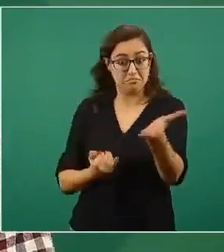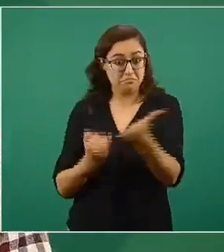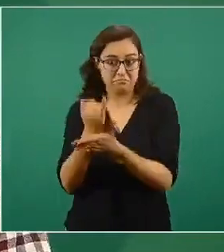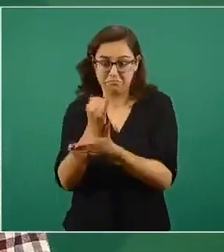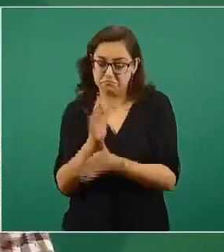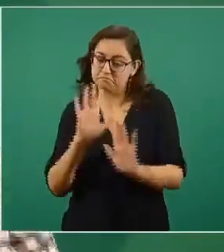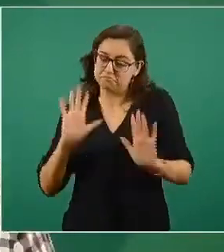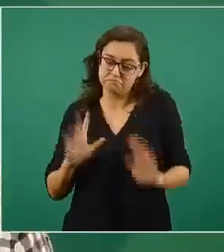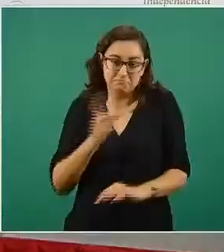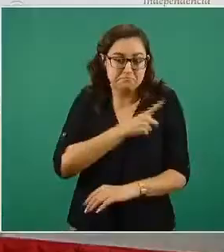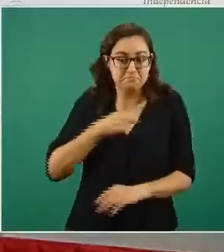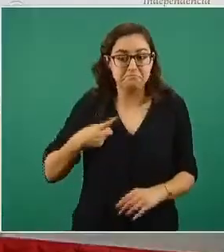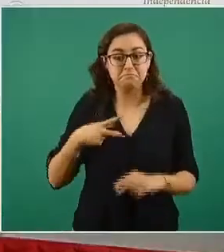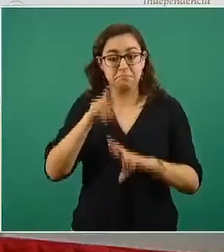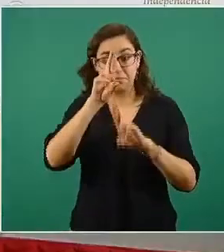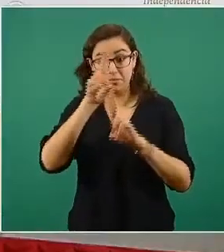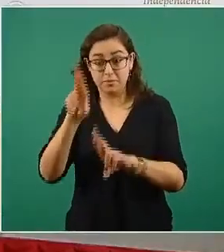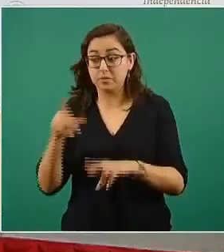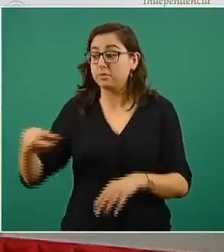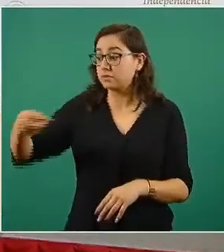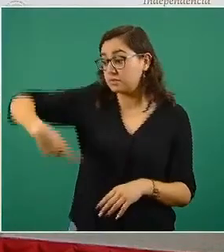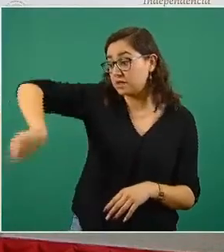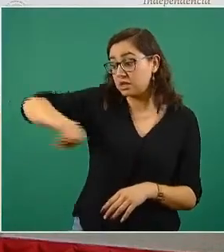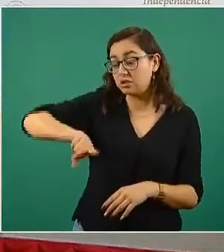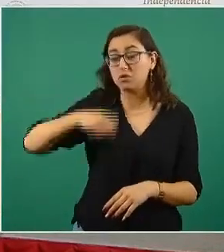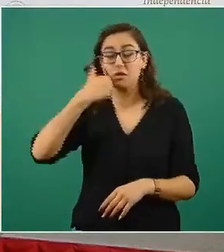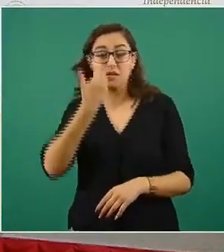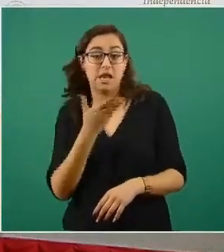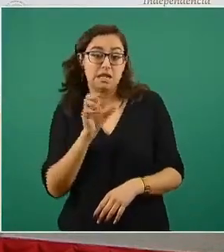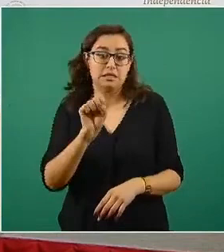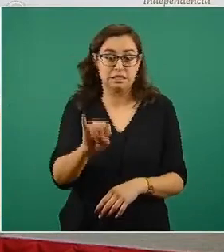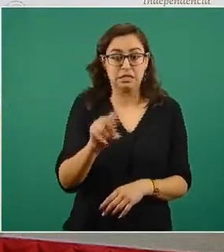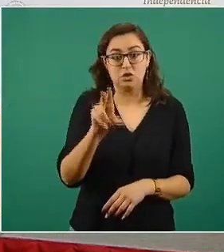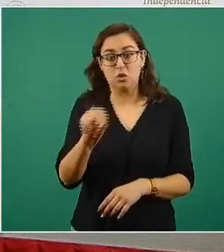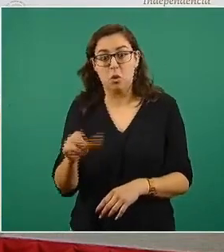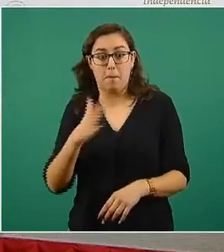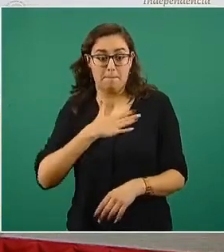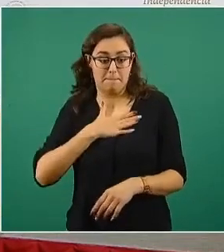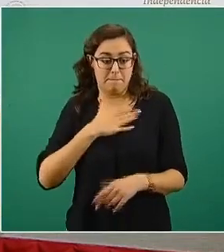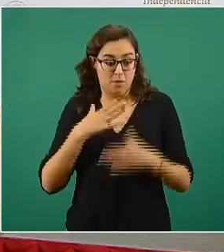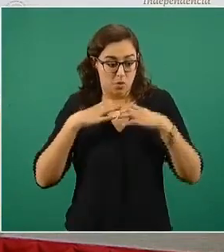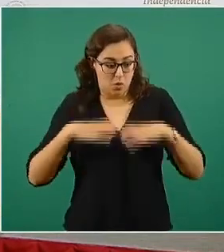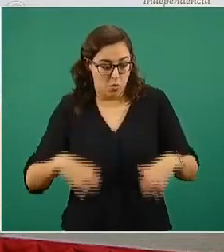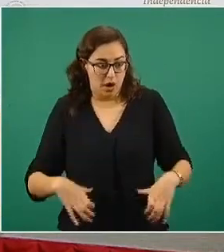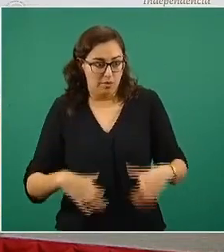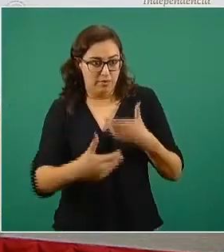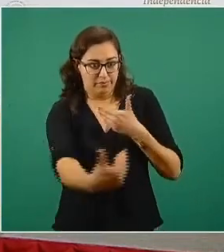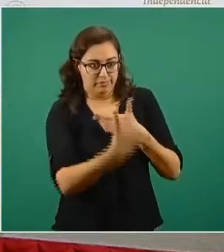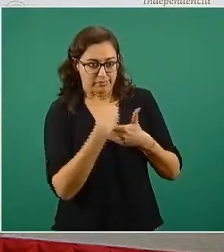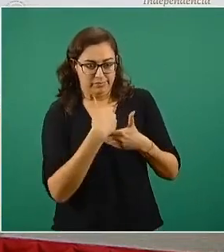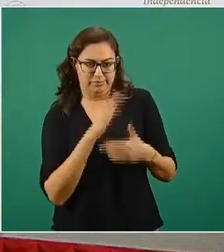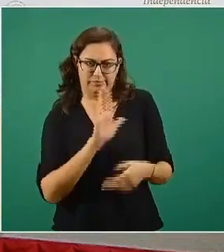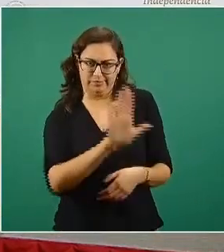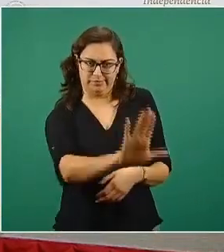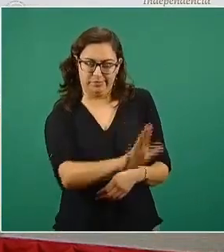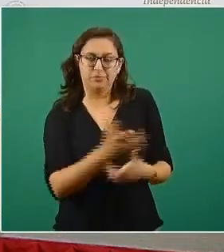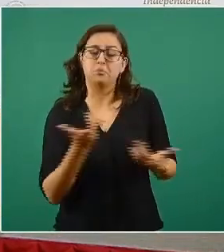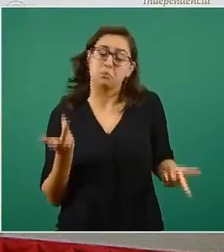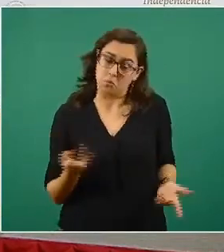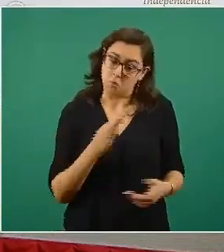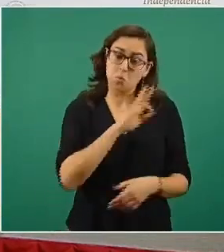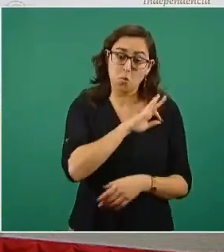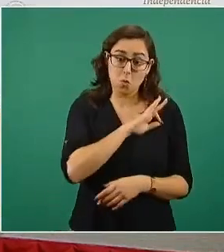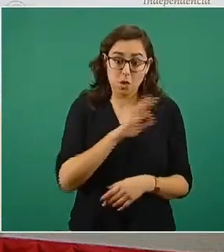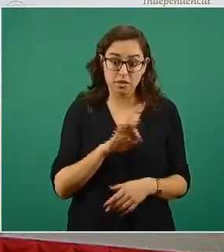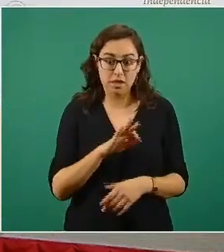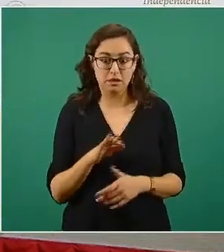las intervenciones que se puedan aplicar o dejar de aplicar en su propia su cuerpo, en su integridad, y nadie tiene